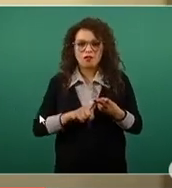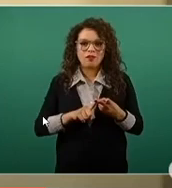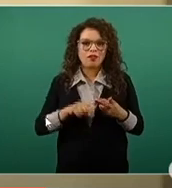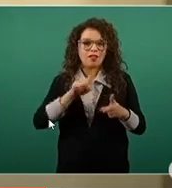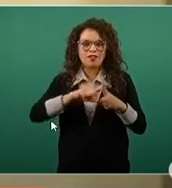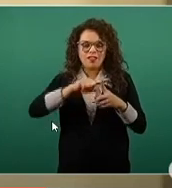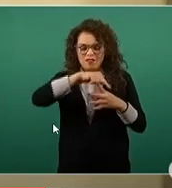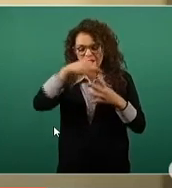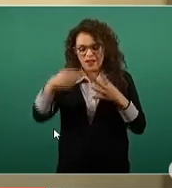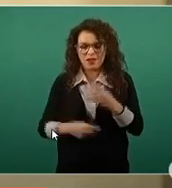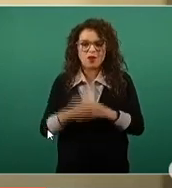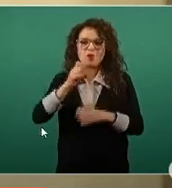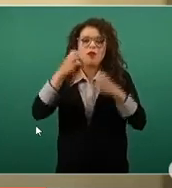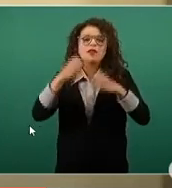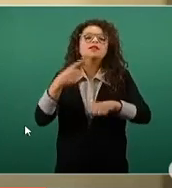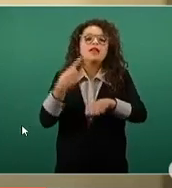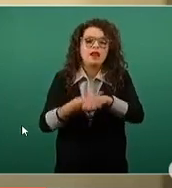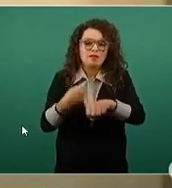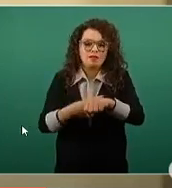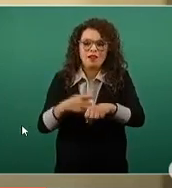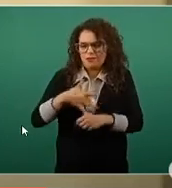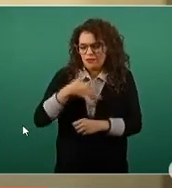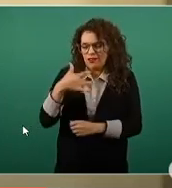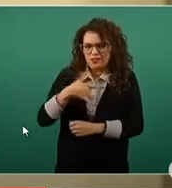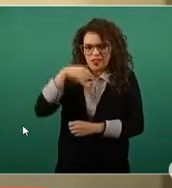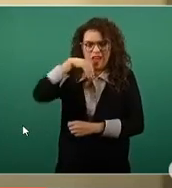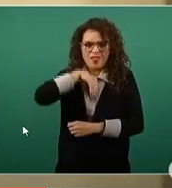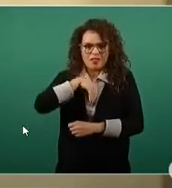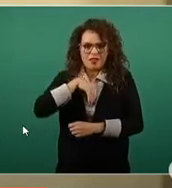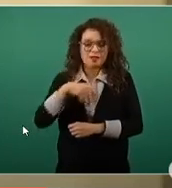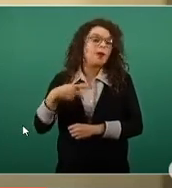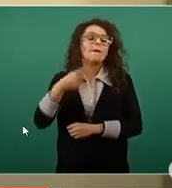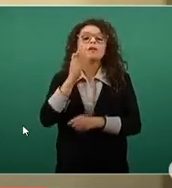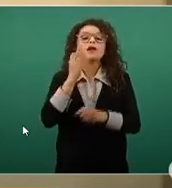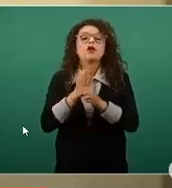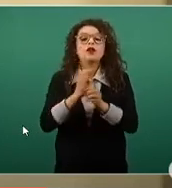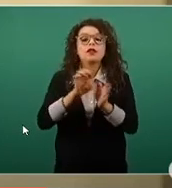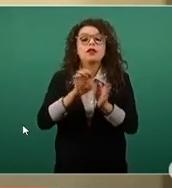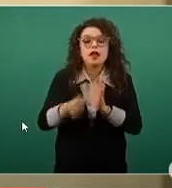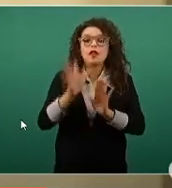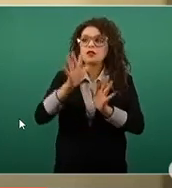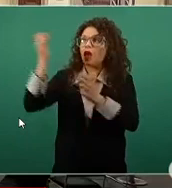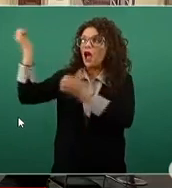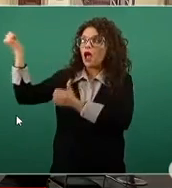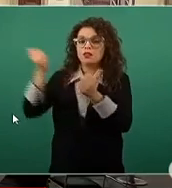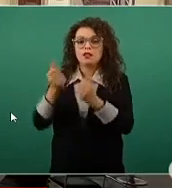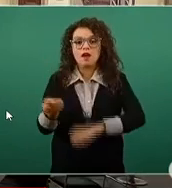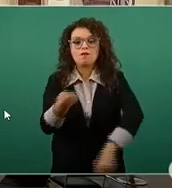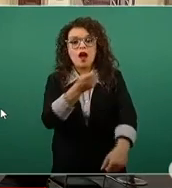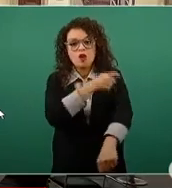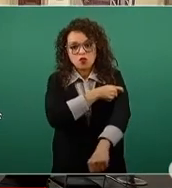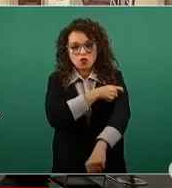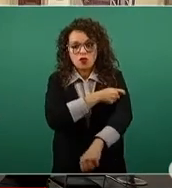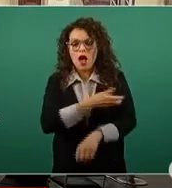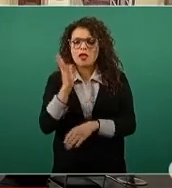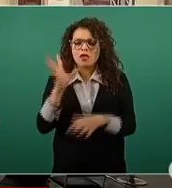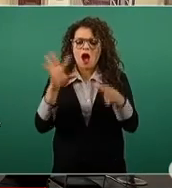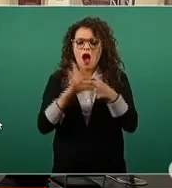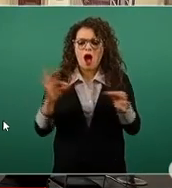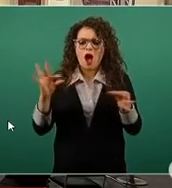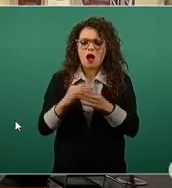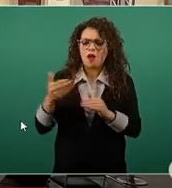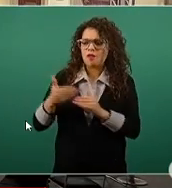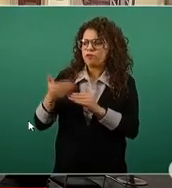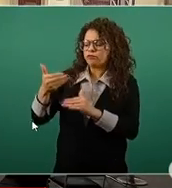enfermamos. En este caso, por ejemplo, que llega la vacuna y bueno, ya nos han explicado en otras ocasiones que no